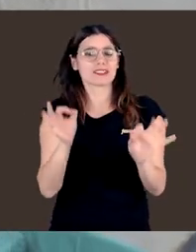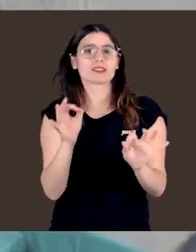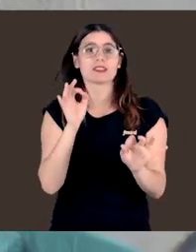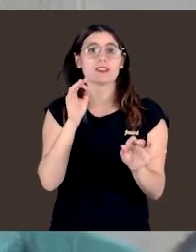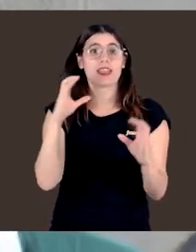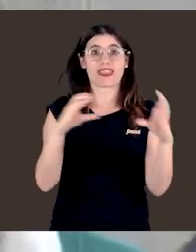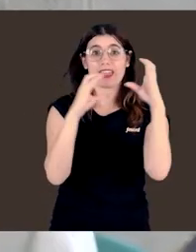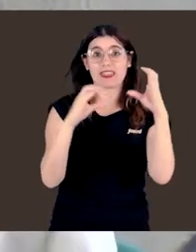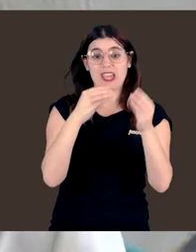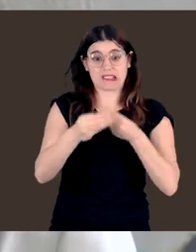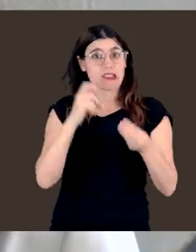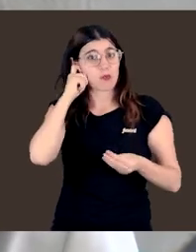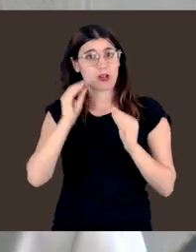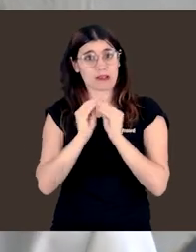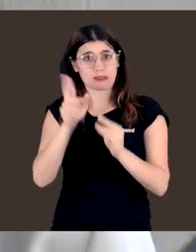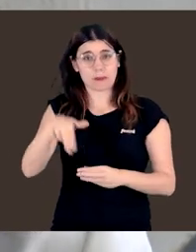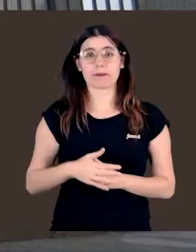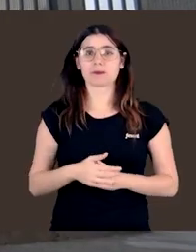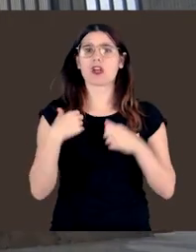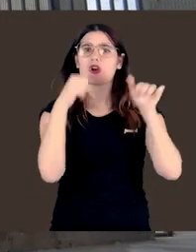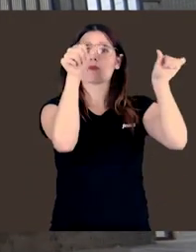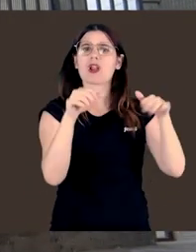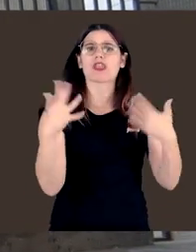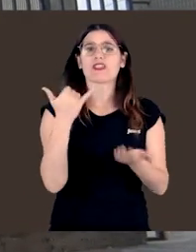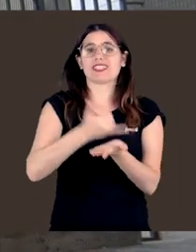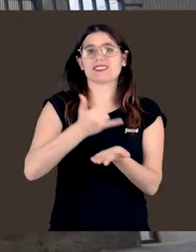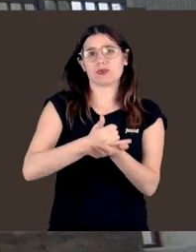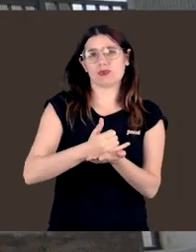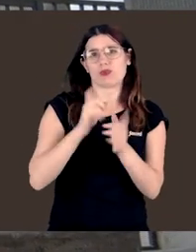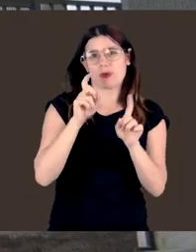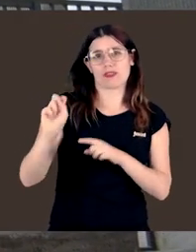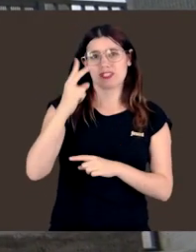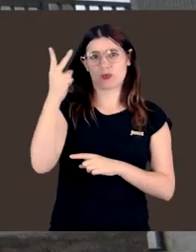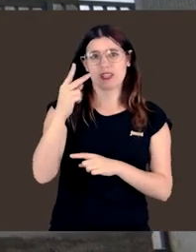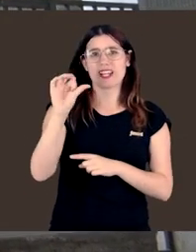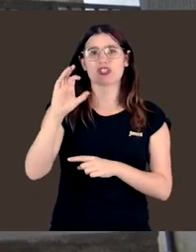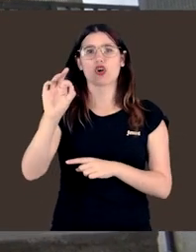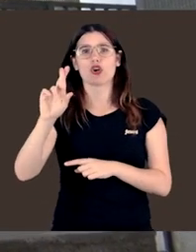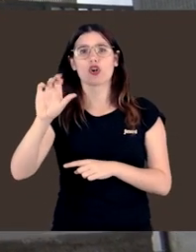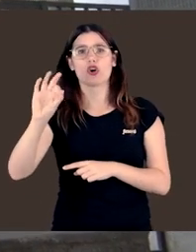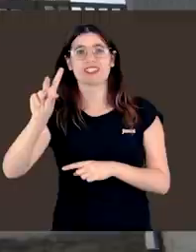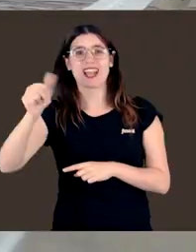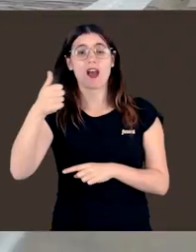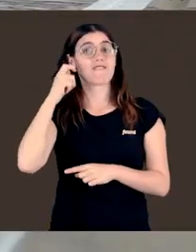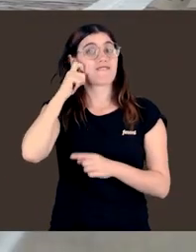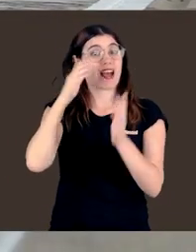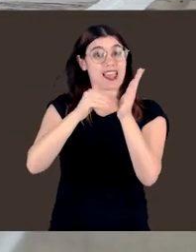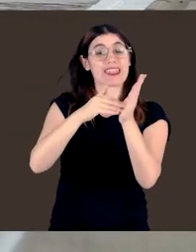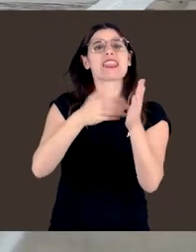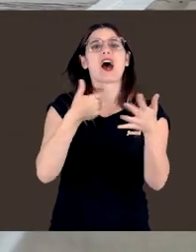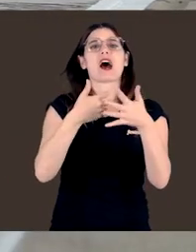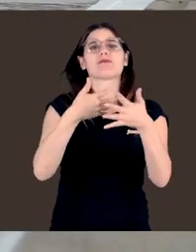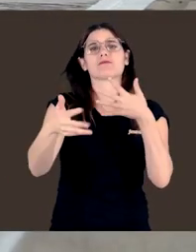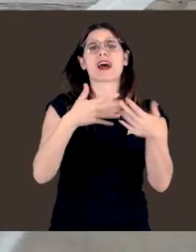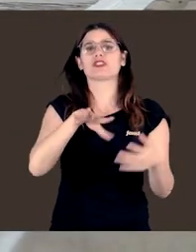sino que la verdad es que la ciencia se hace por dones también. El mural se encuentra en el Instituto de Educación Secundaria Sorolla de Valencia y es obra de la